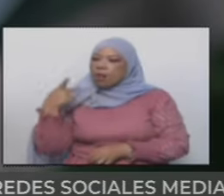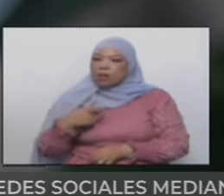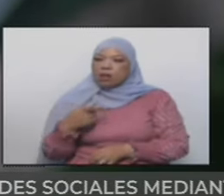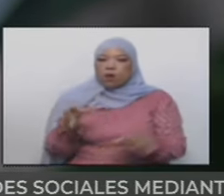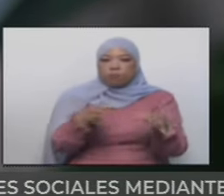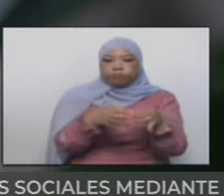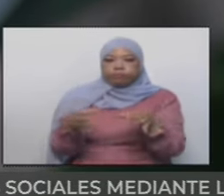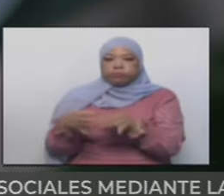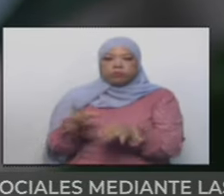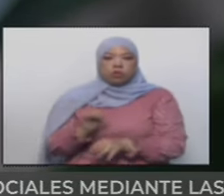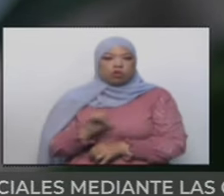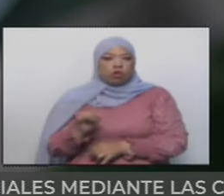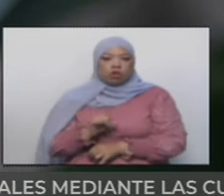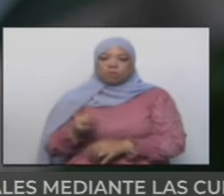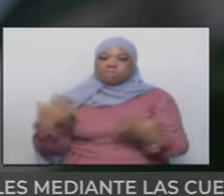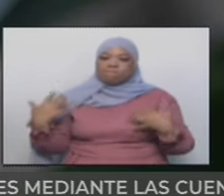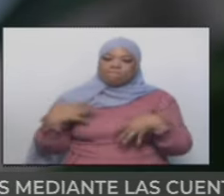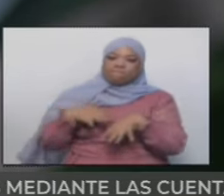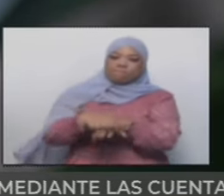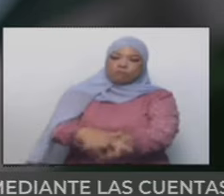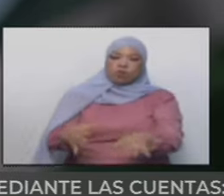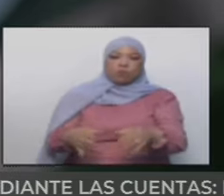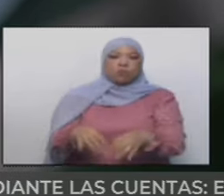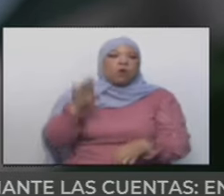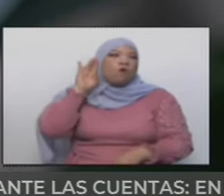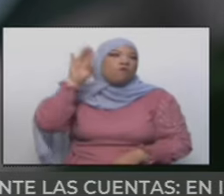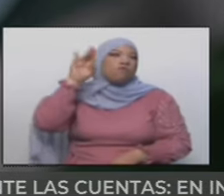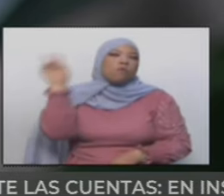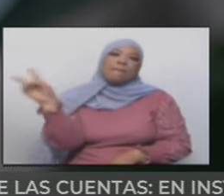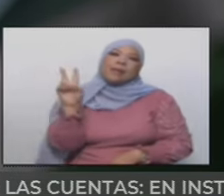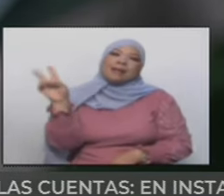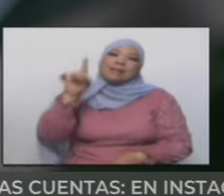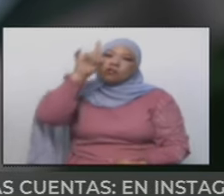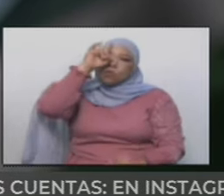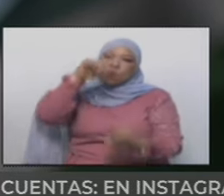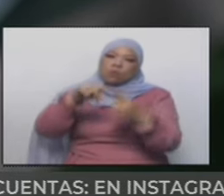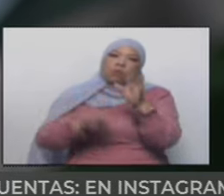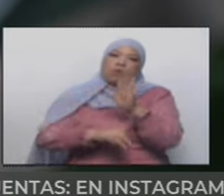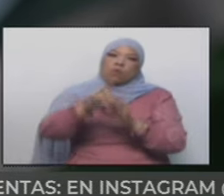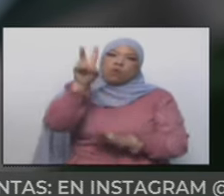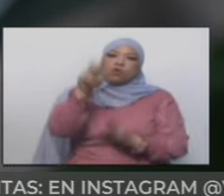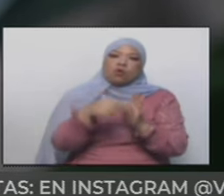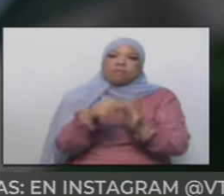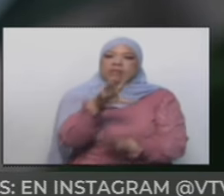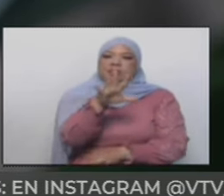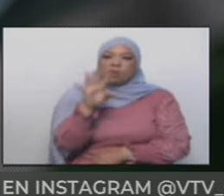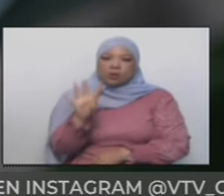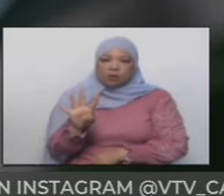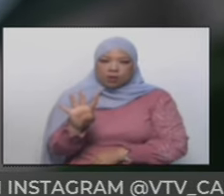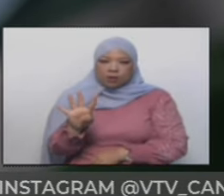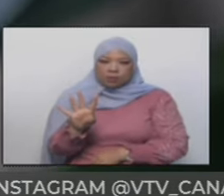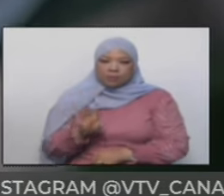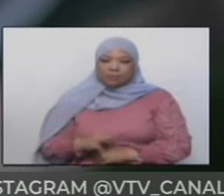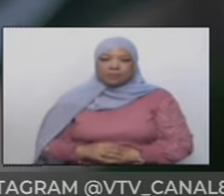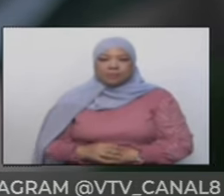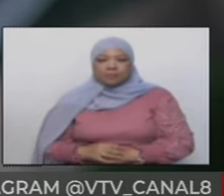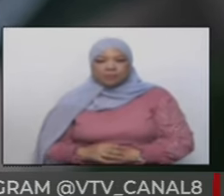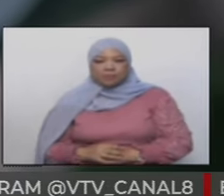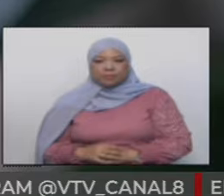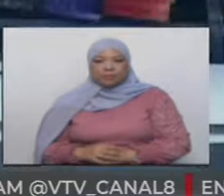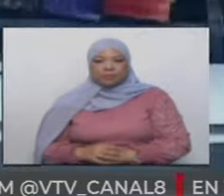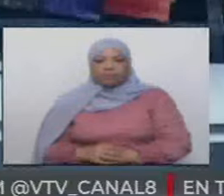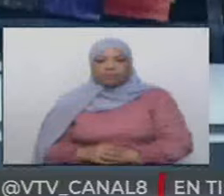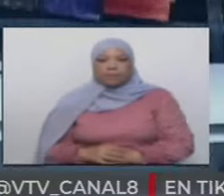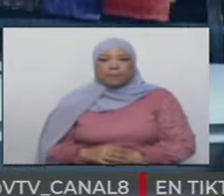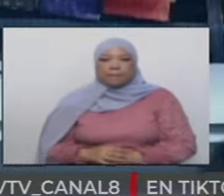construcción del futuro de esta Venezuela como una Venezuela potencia del 2054. Correcto.